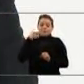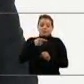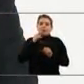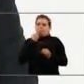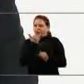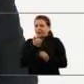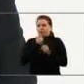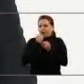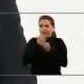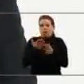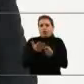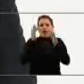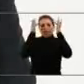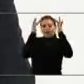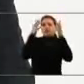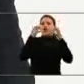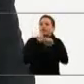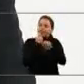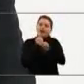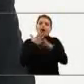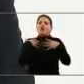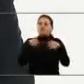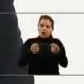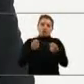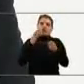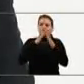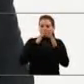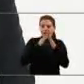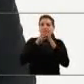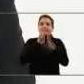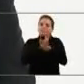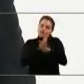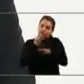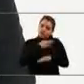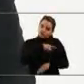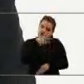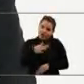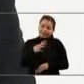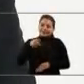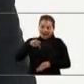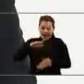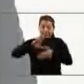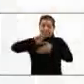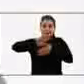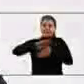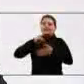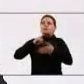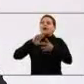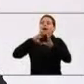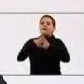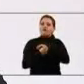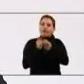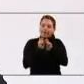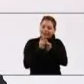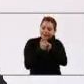de las instancias que esto implique, en educación, en trabajo, en salud, en vivienda, en protección social. Desde